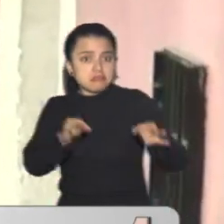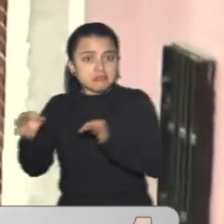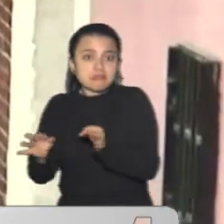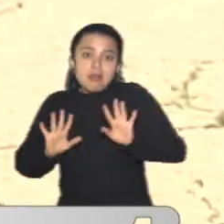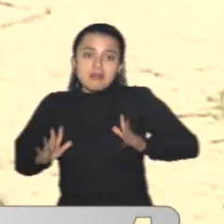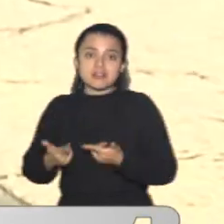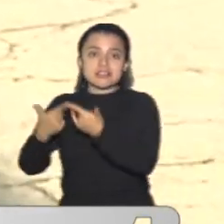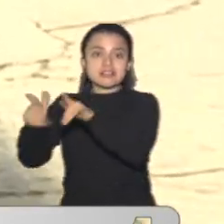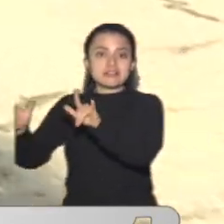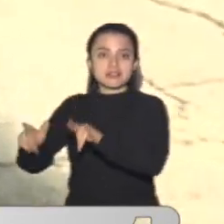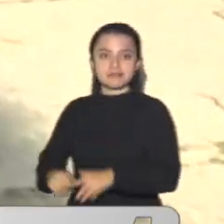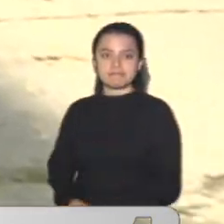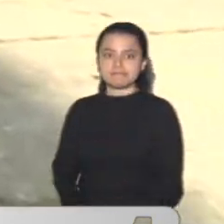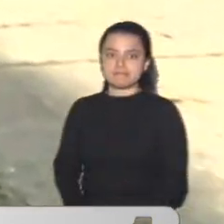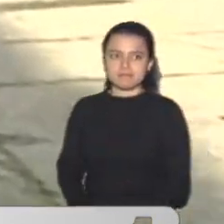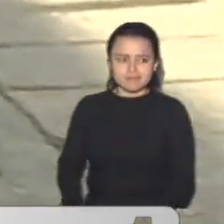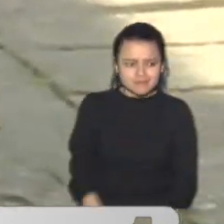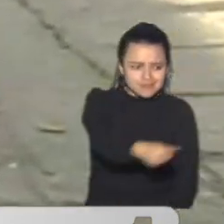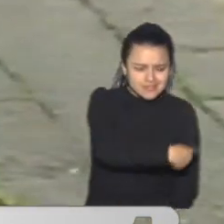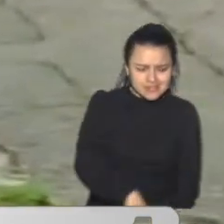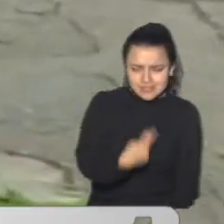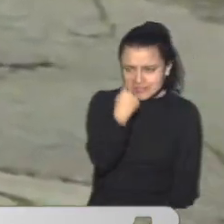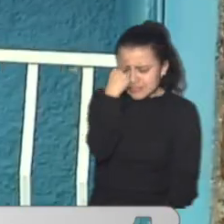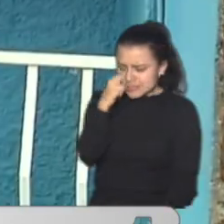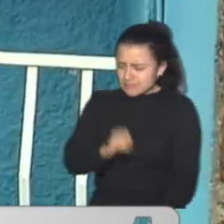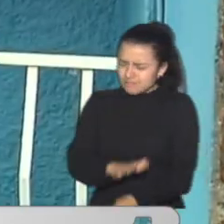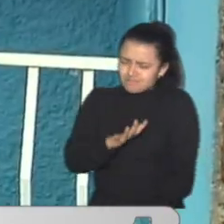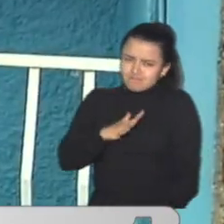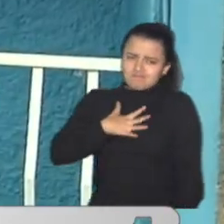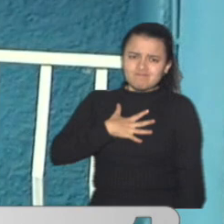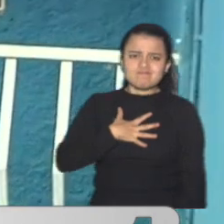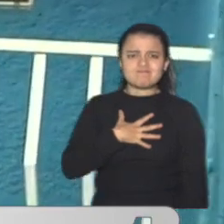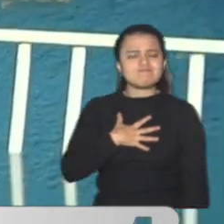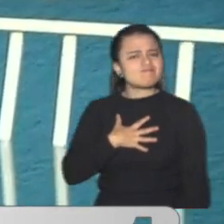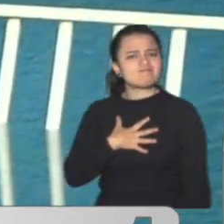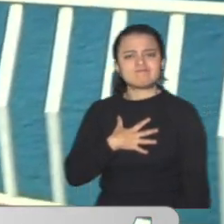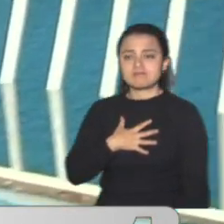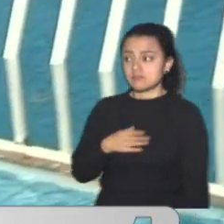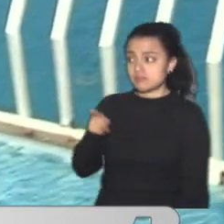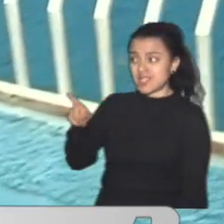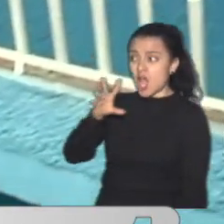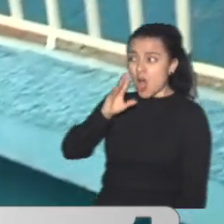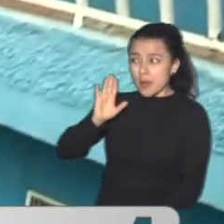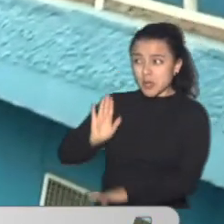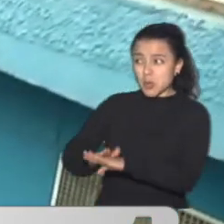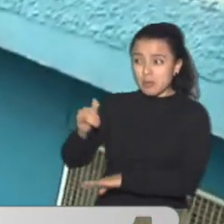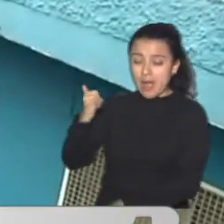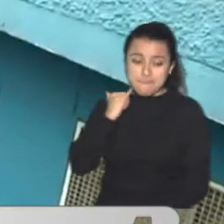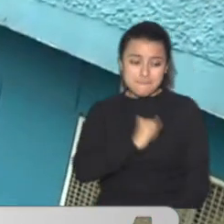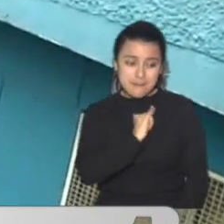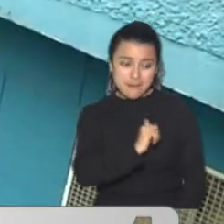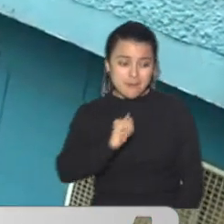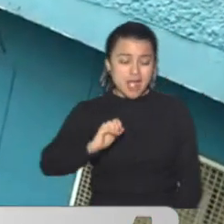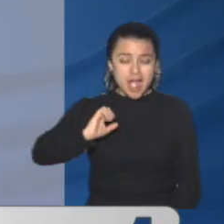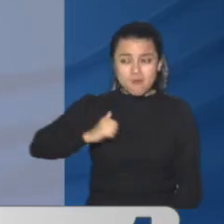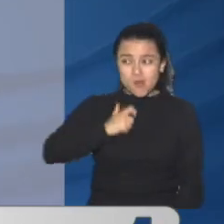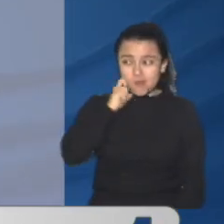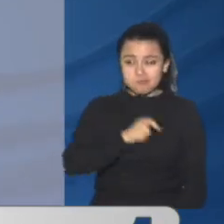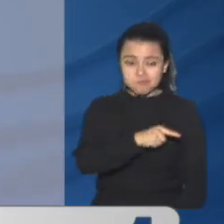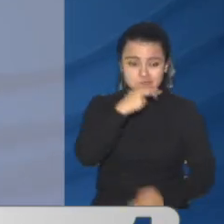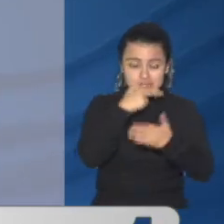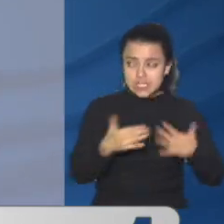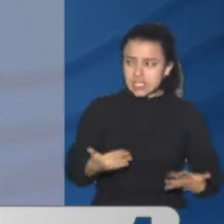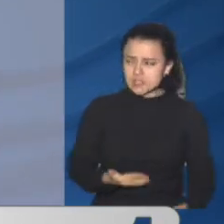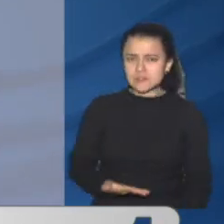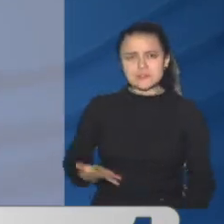impotencia padres de familia de los niños abusados sexualmente por alias manolo en un hogar infantil de medellín piden que se haga justicia las